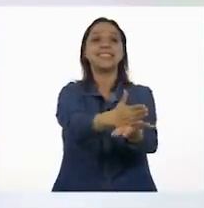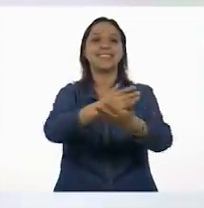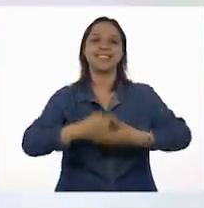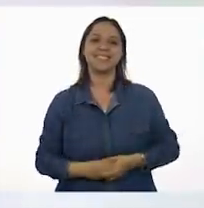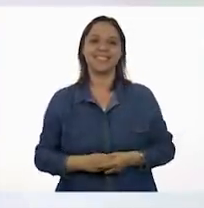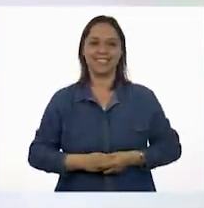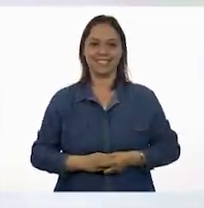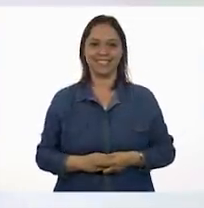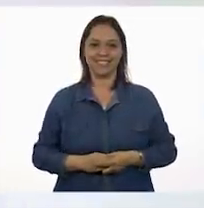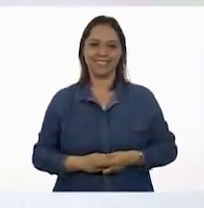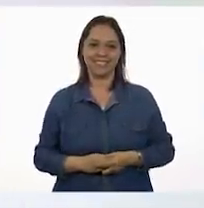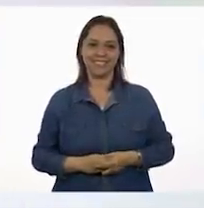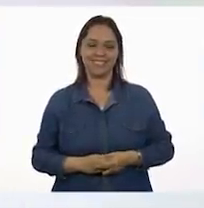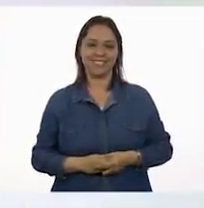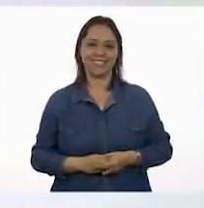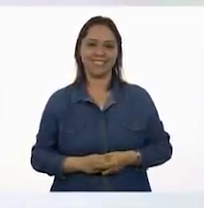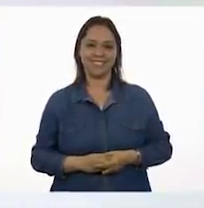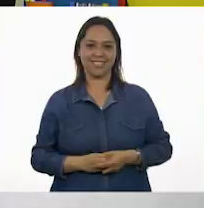¡Stop!